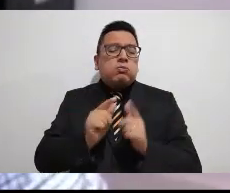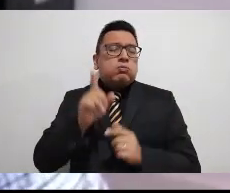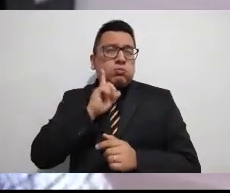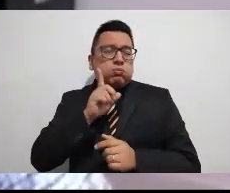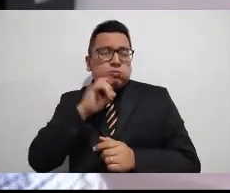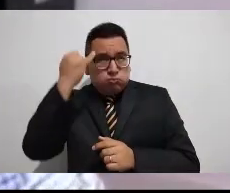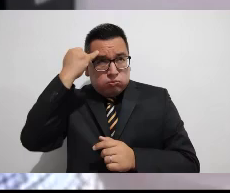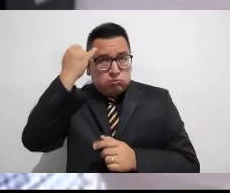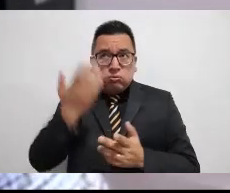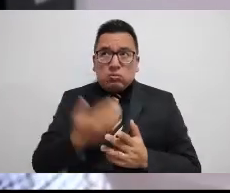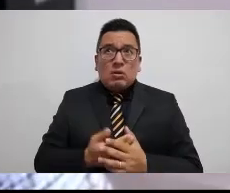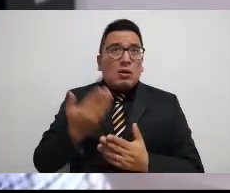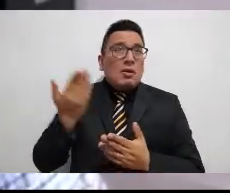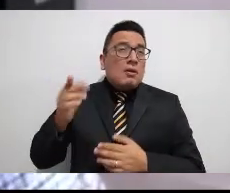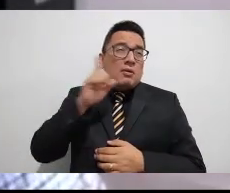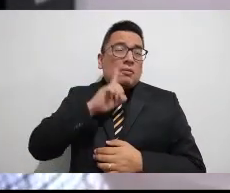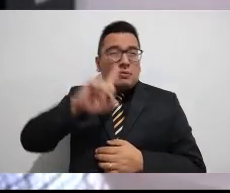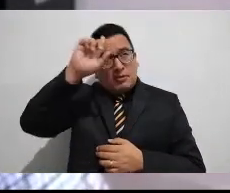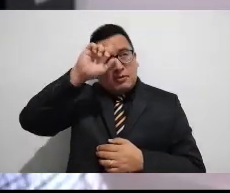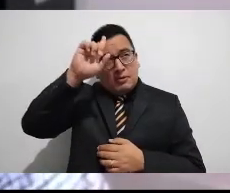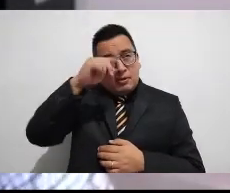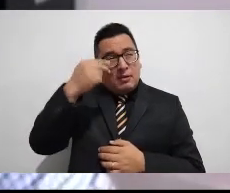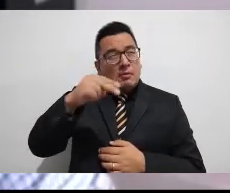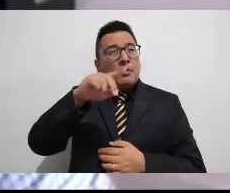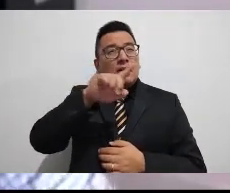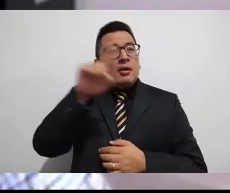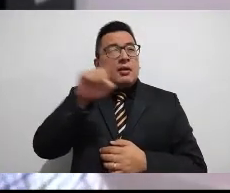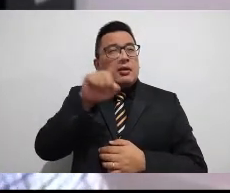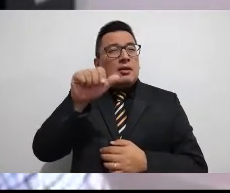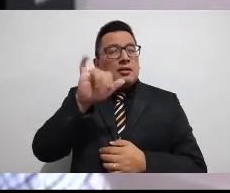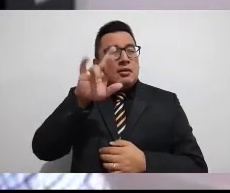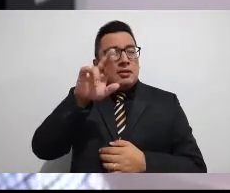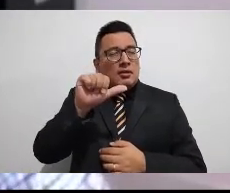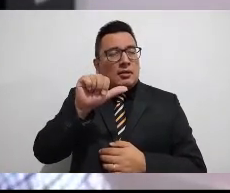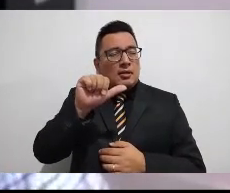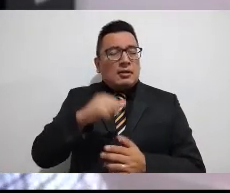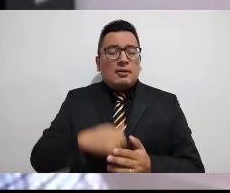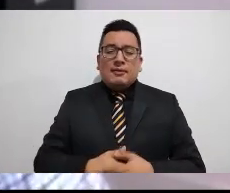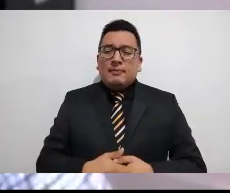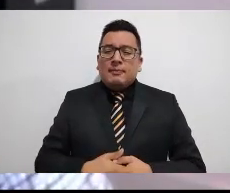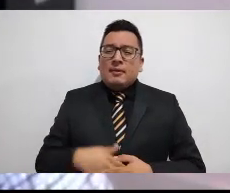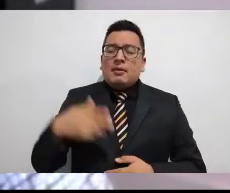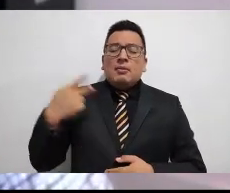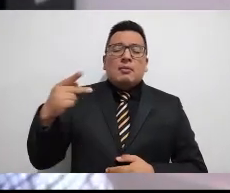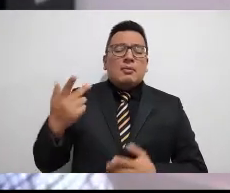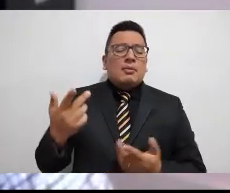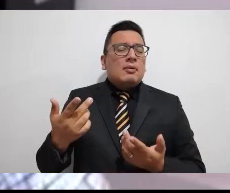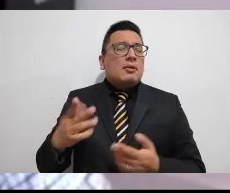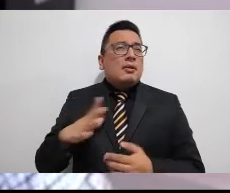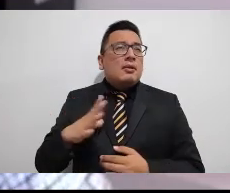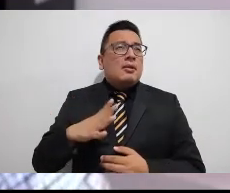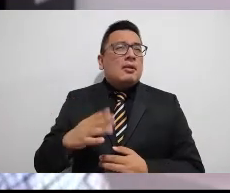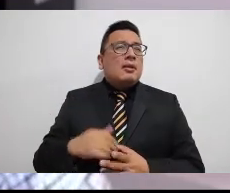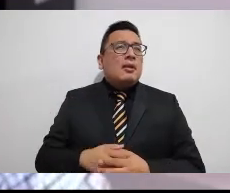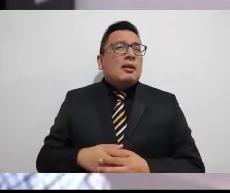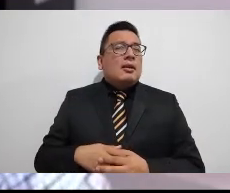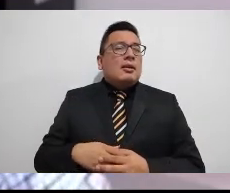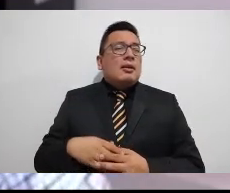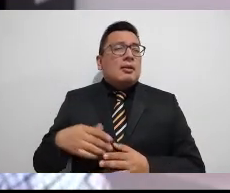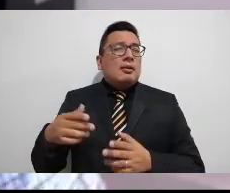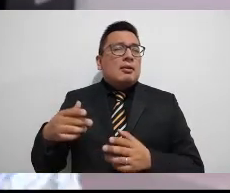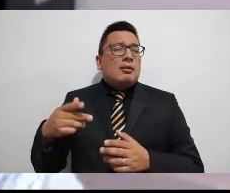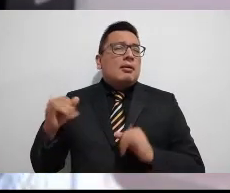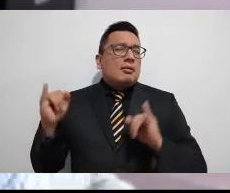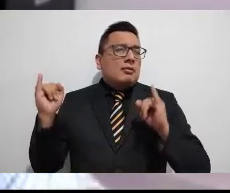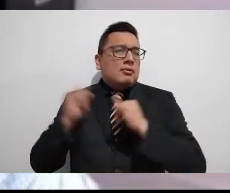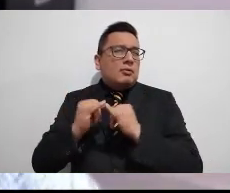indígenas. Y bueno, pues está aquí con nosotros la consejera Zaira Alelí Hipólito López, del Instituto Electoral y de Participación Ciudadana del